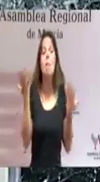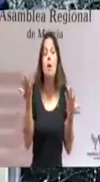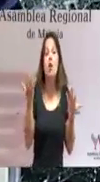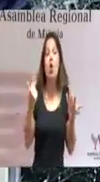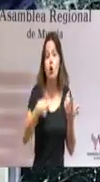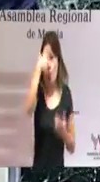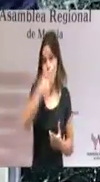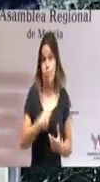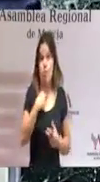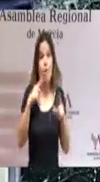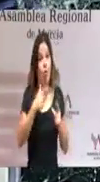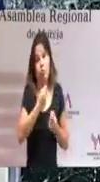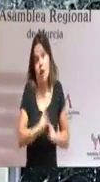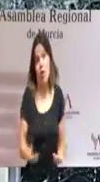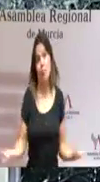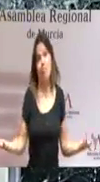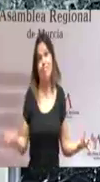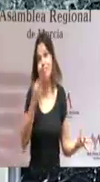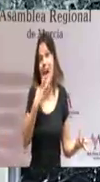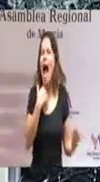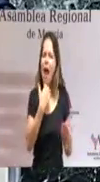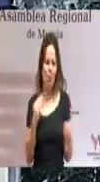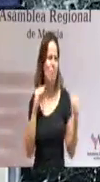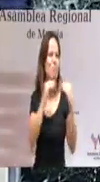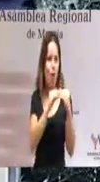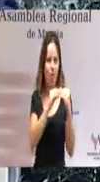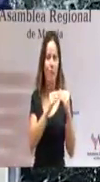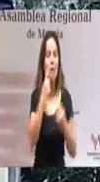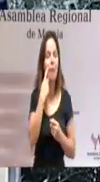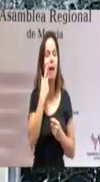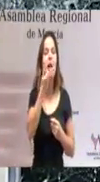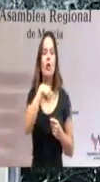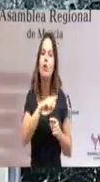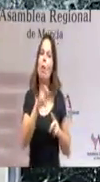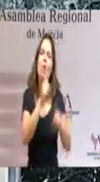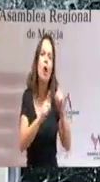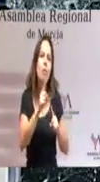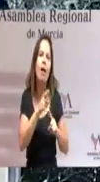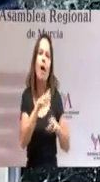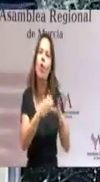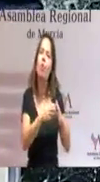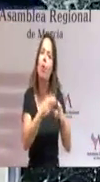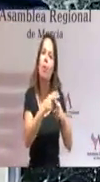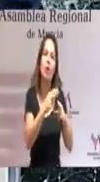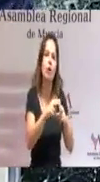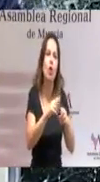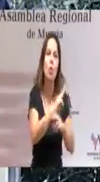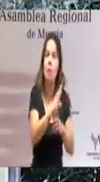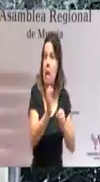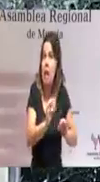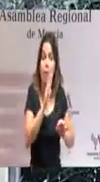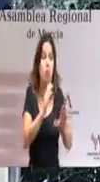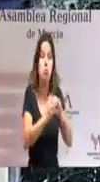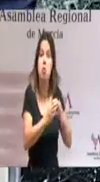pero no le gusta este portavoz. Bueno, en algo vamos a coincidir. Mire usted, nosotros no tenemos ningún problema con el Partido Popular. Ese es un gran partido con gente